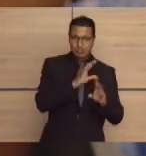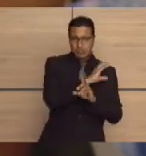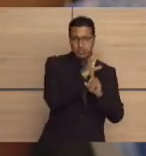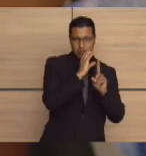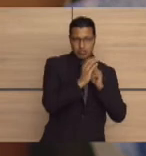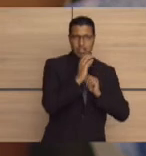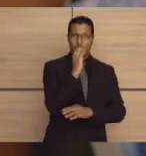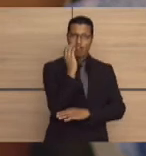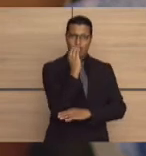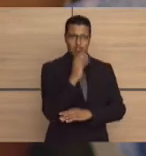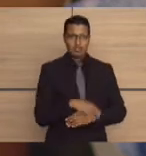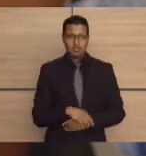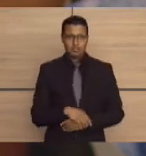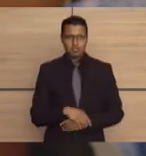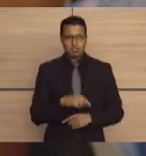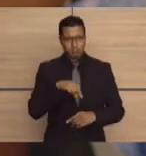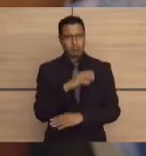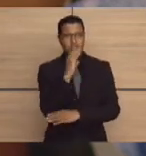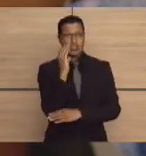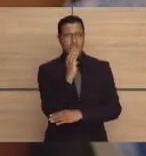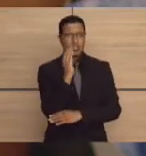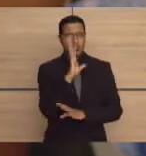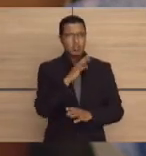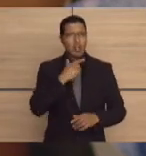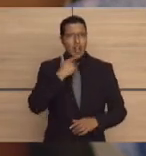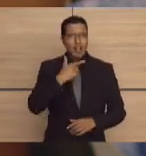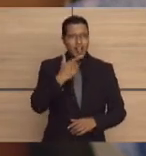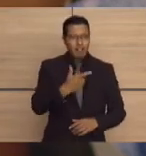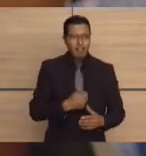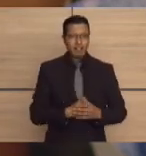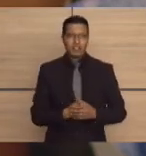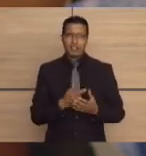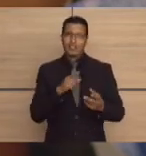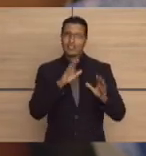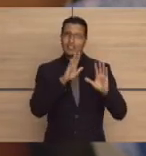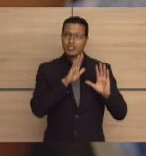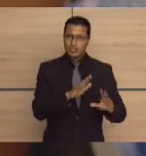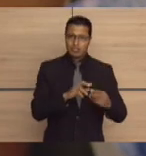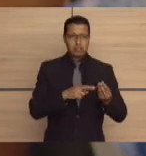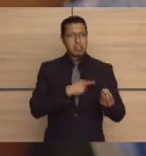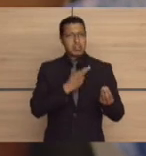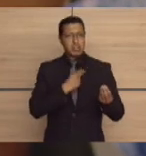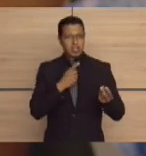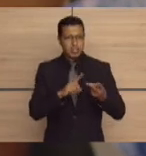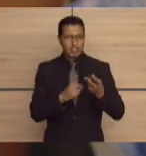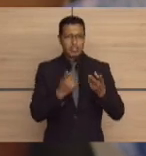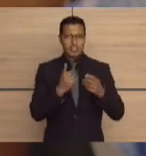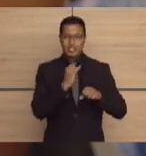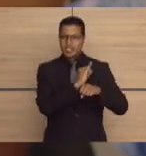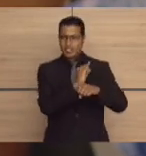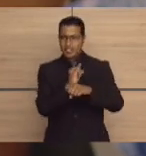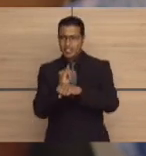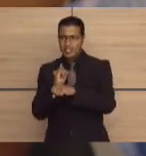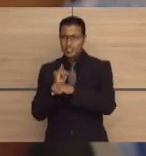parte, nuestro país no es solamente su lengua, sus religiones y sus